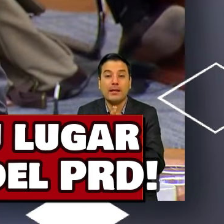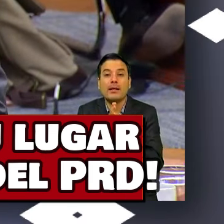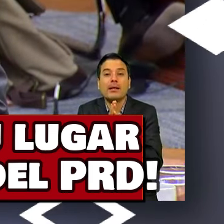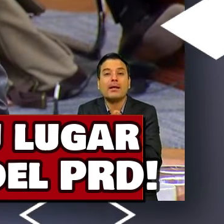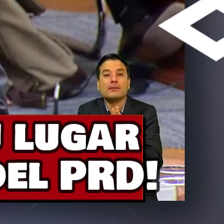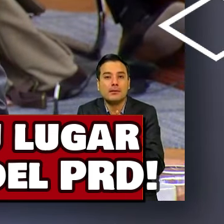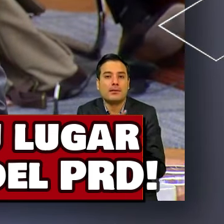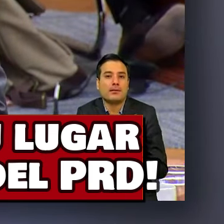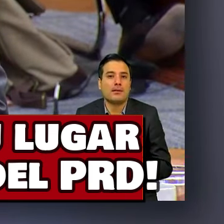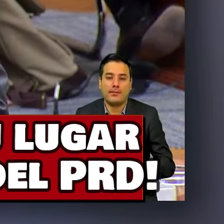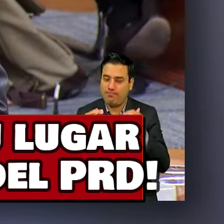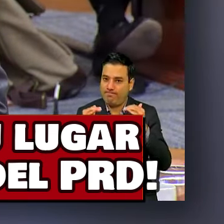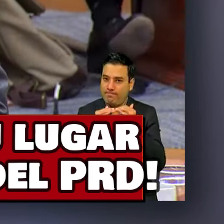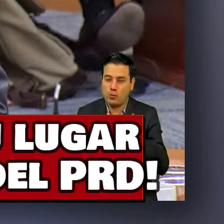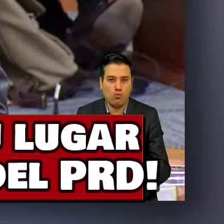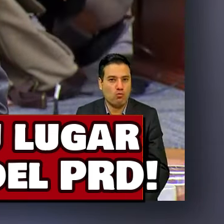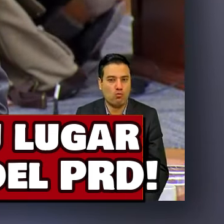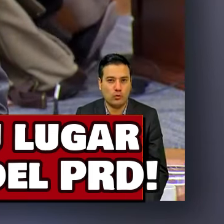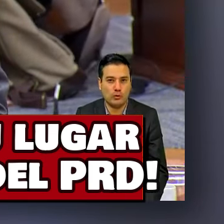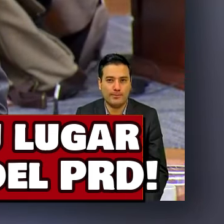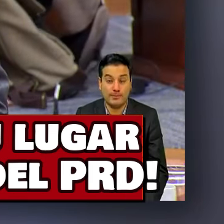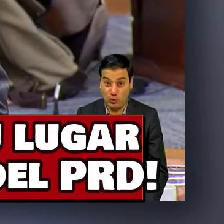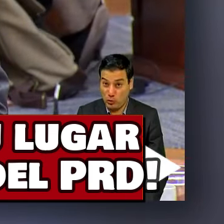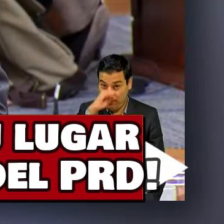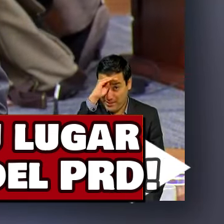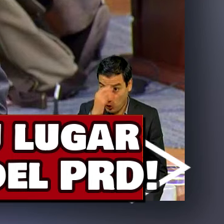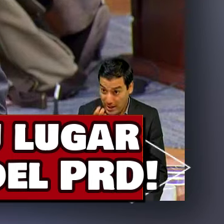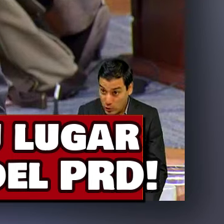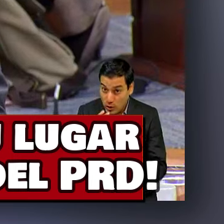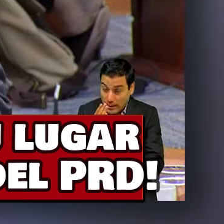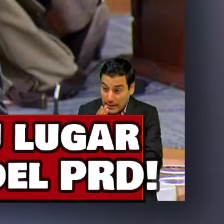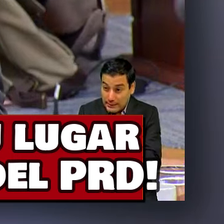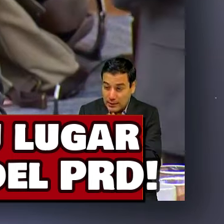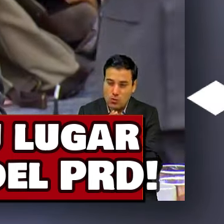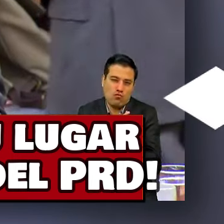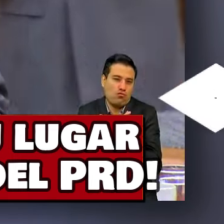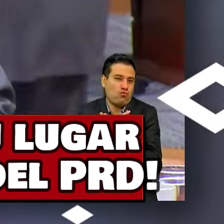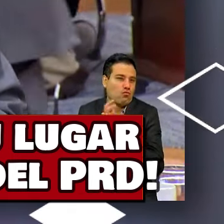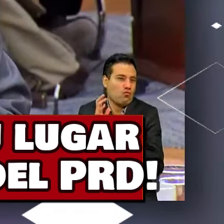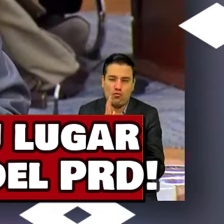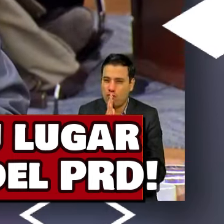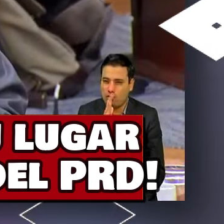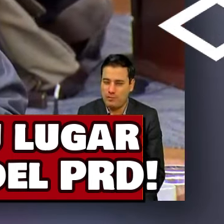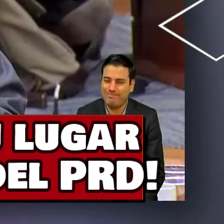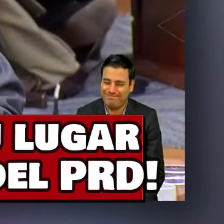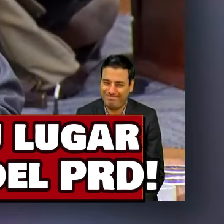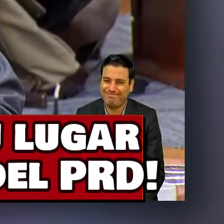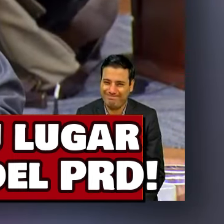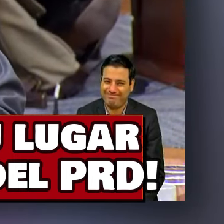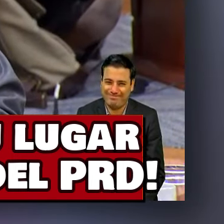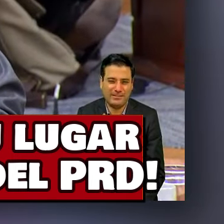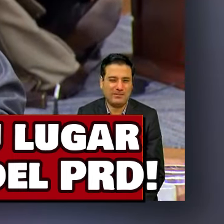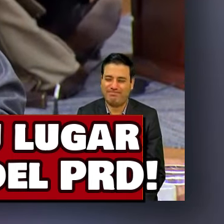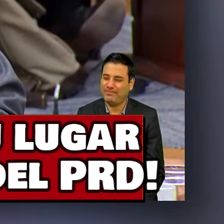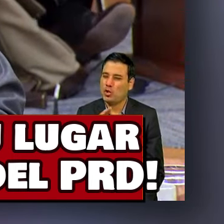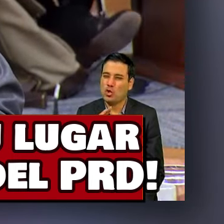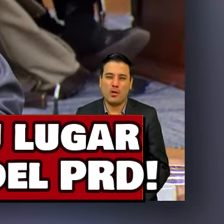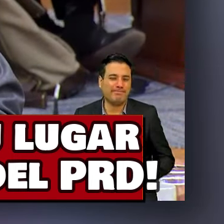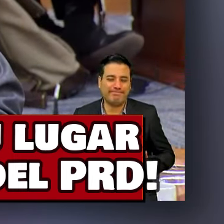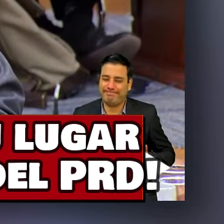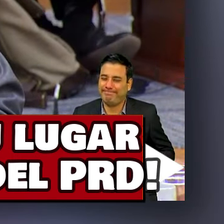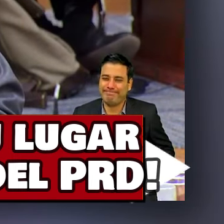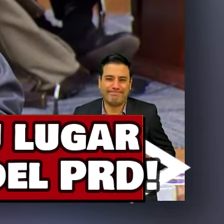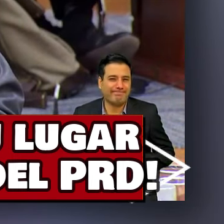ser proporcionales. Me parece que esta es una sanción desproporcionada y que en consecuencia no es de aplicarse